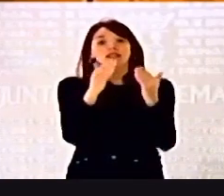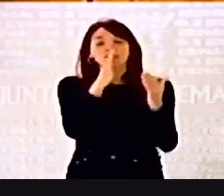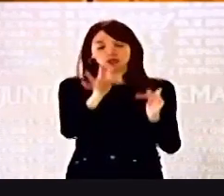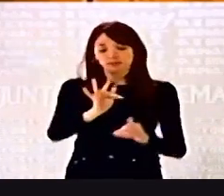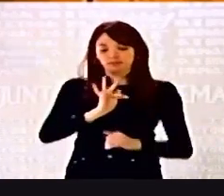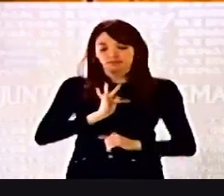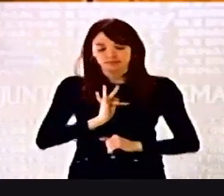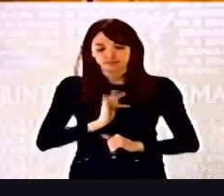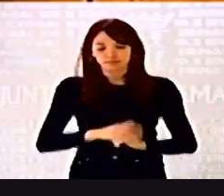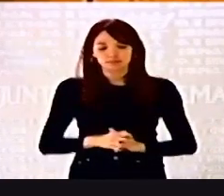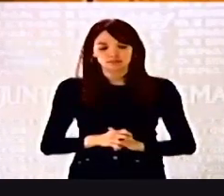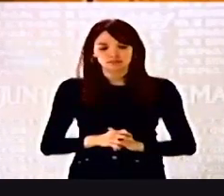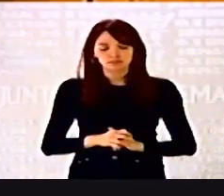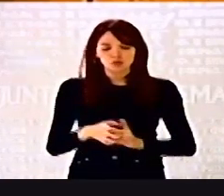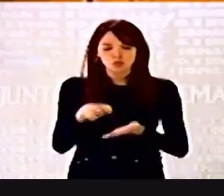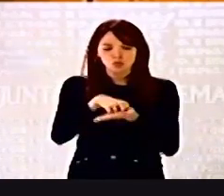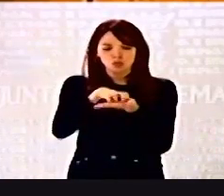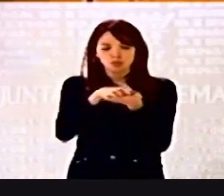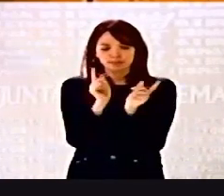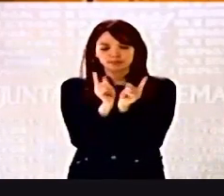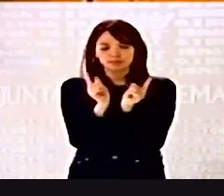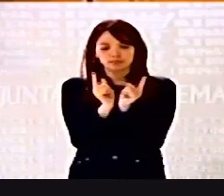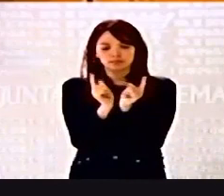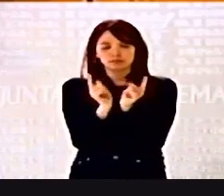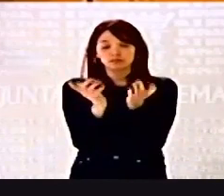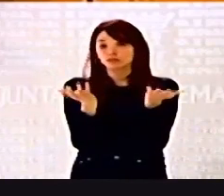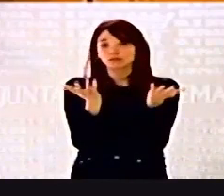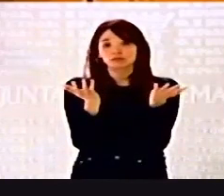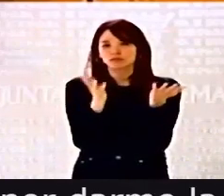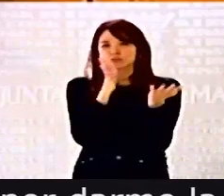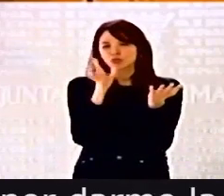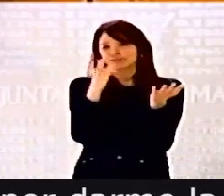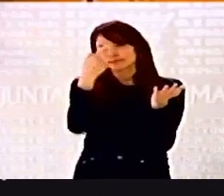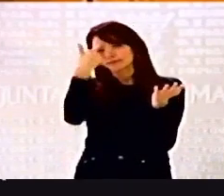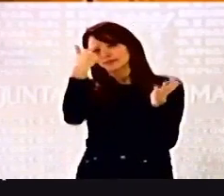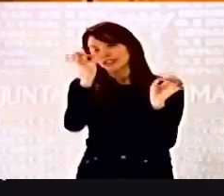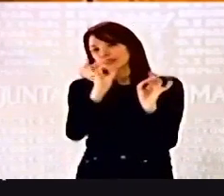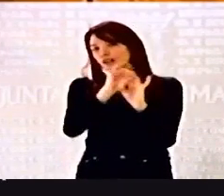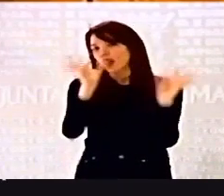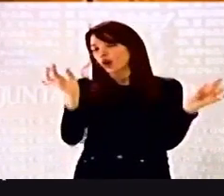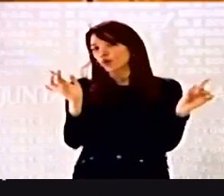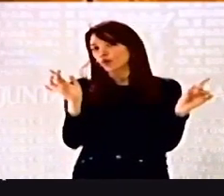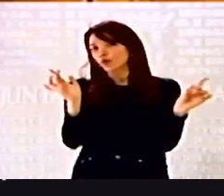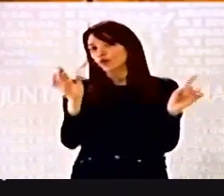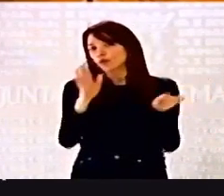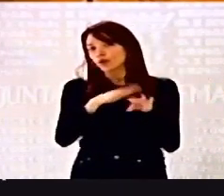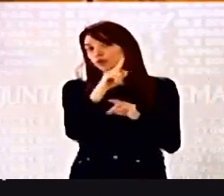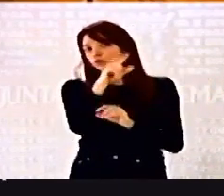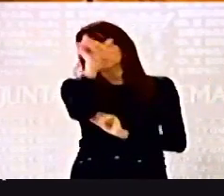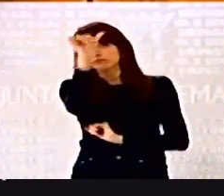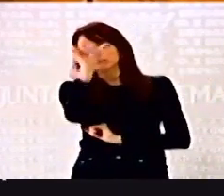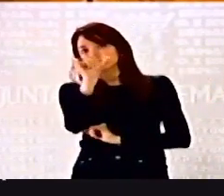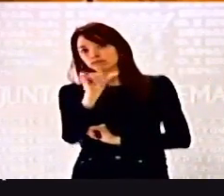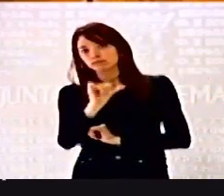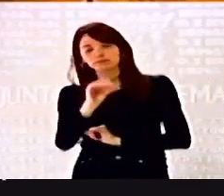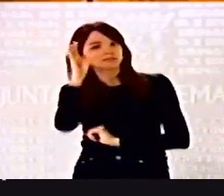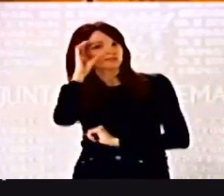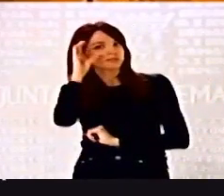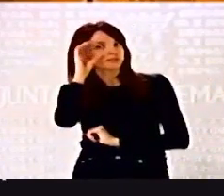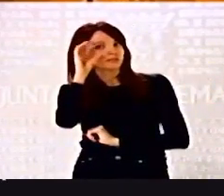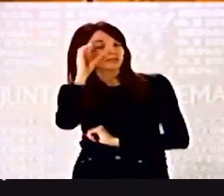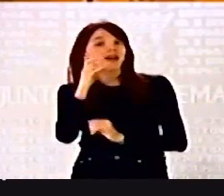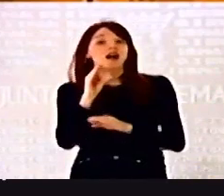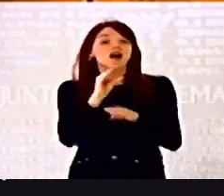palabra. Es una pequeña duda porque no me ha quedado claro a la hora de su exposición. Estas ayudas se